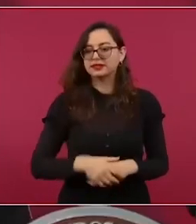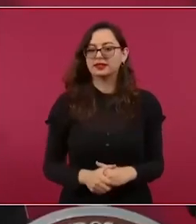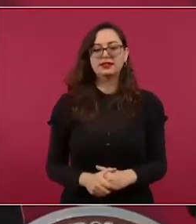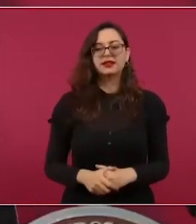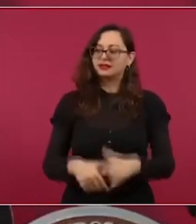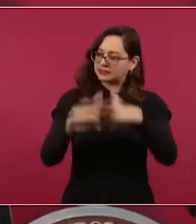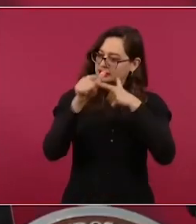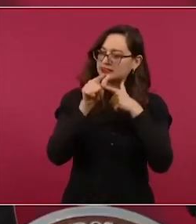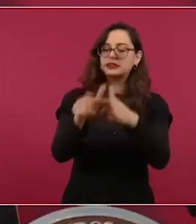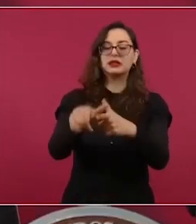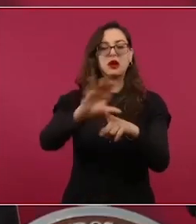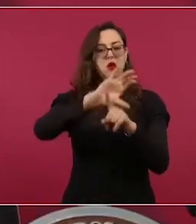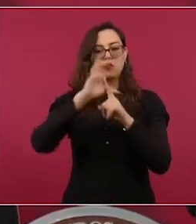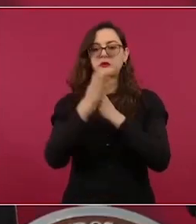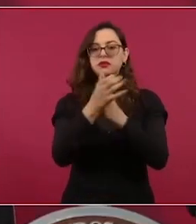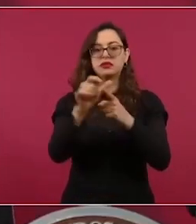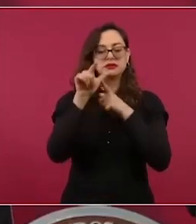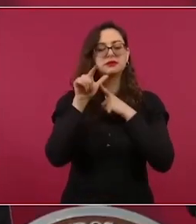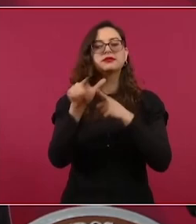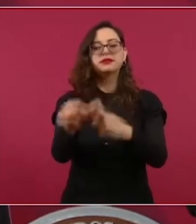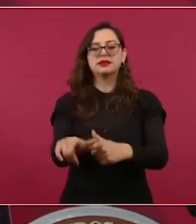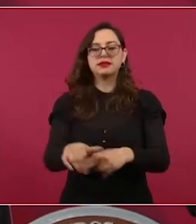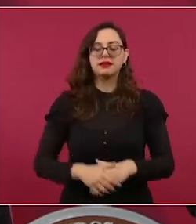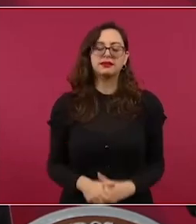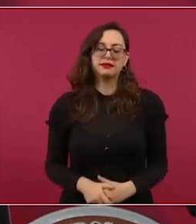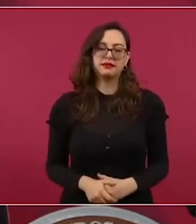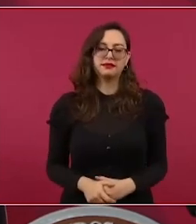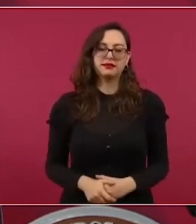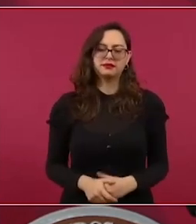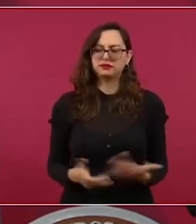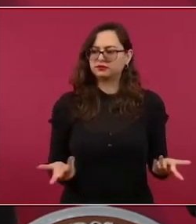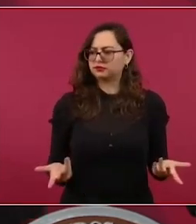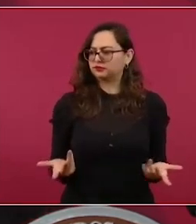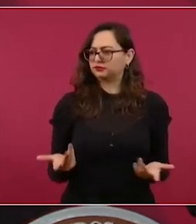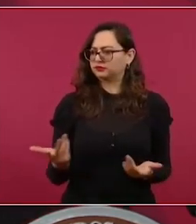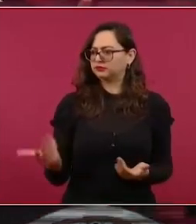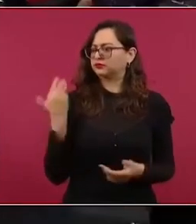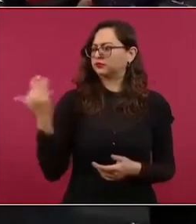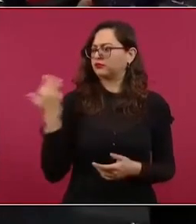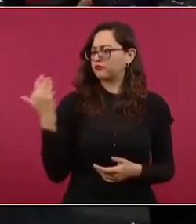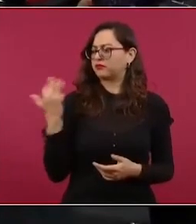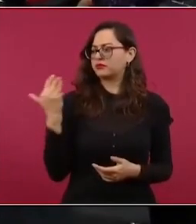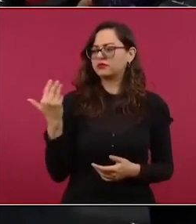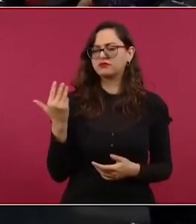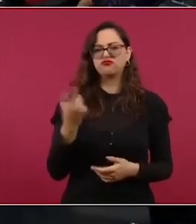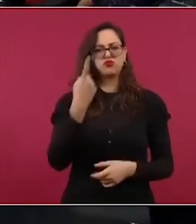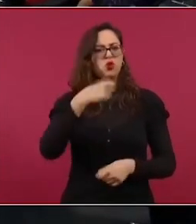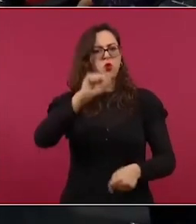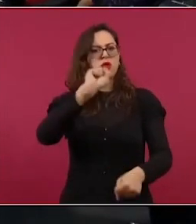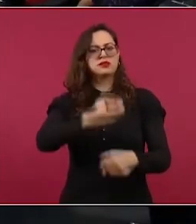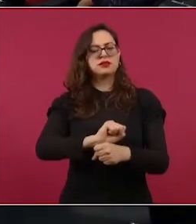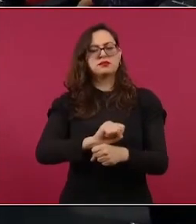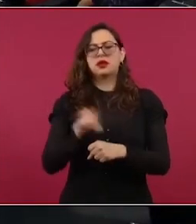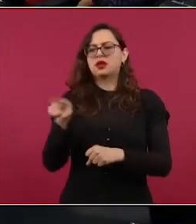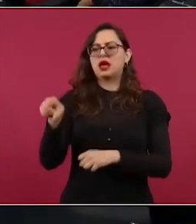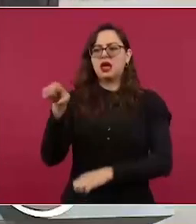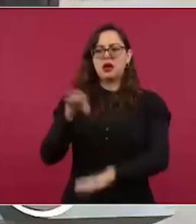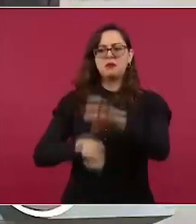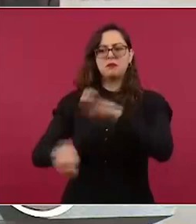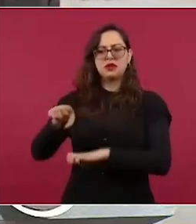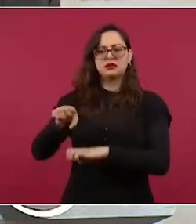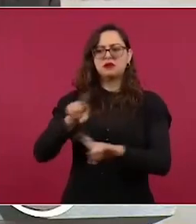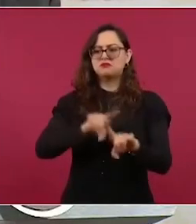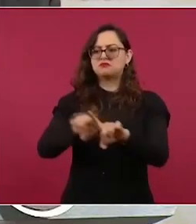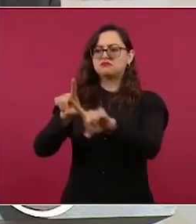Esto me lo plantearon en una reunión que tuve hace como una semana con empresarios aquí en la